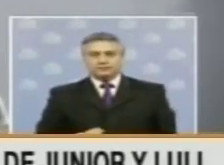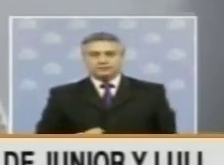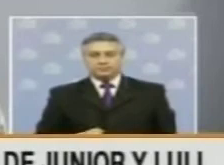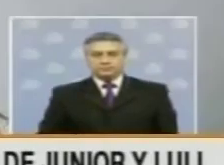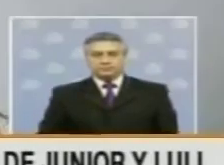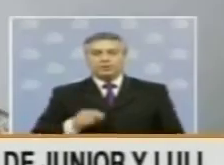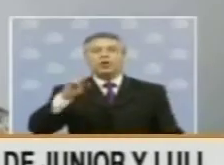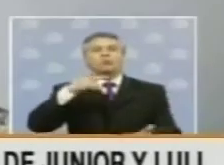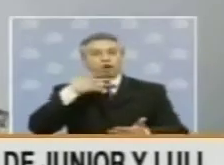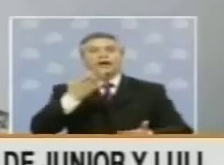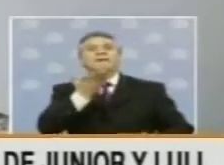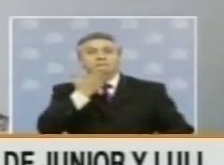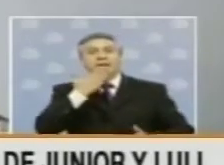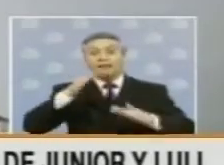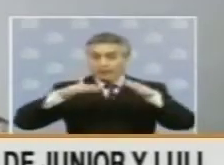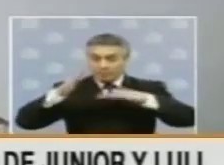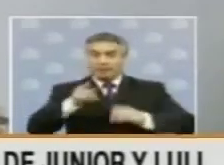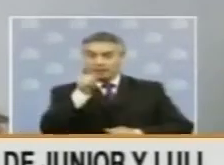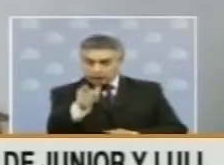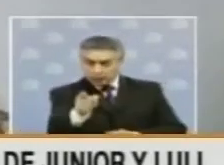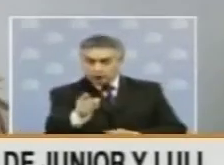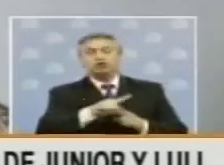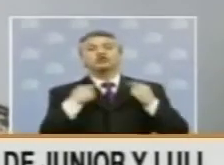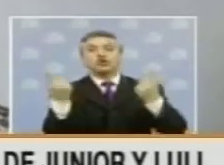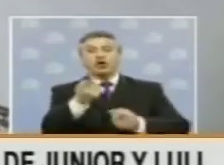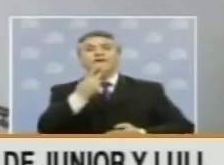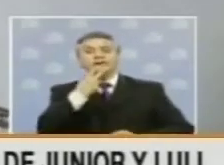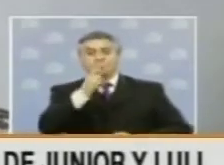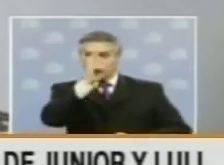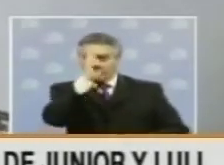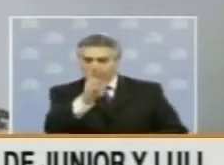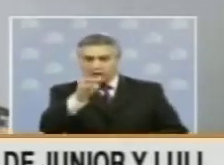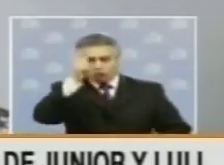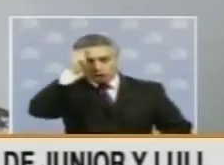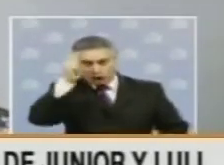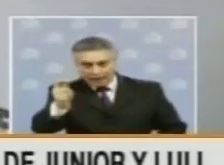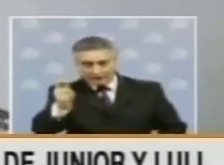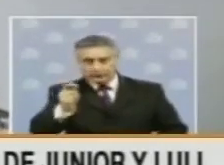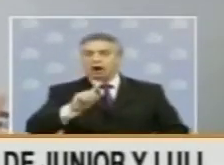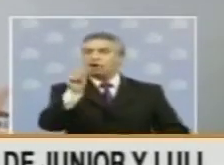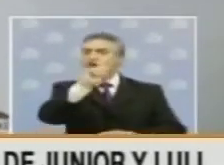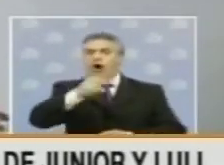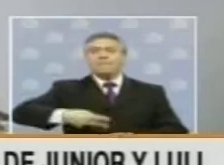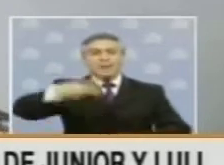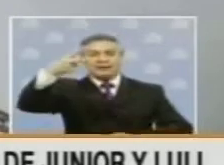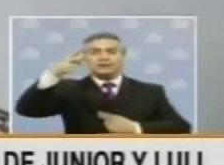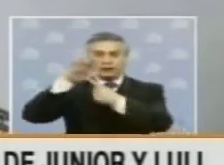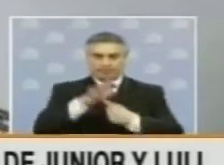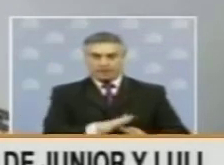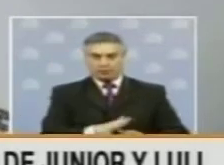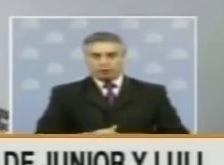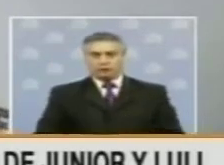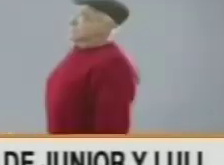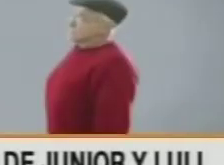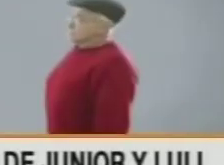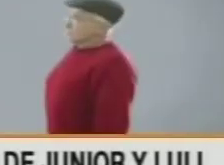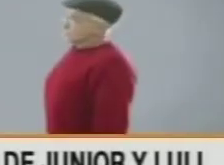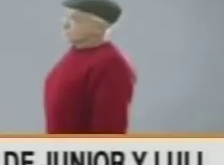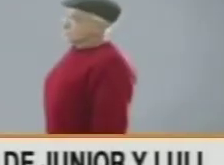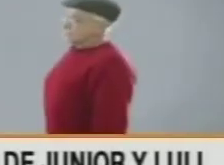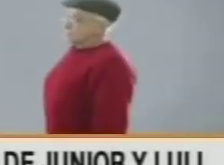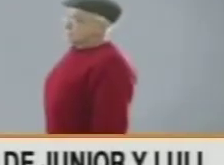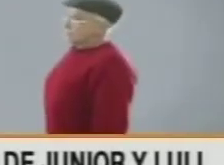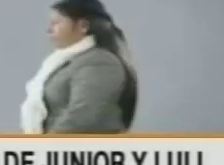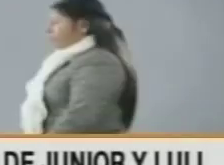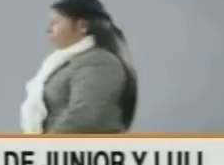cierta condición en donde la gente la acepta como personaje. Entonces, deberían mostrar personas que están sufriendo por esto y más que, digamos,